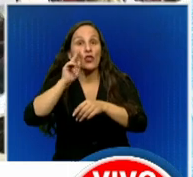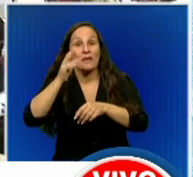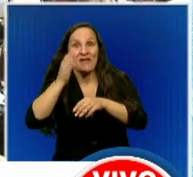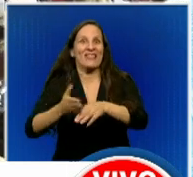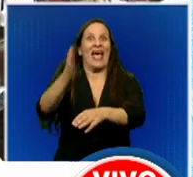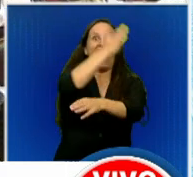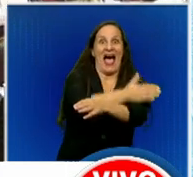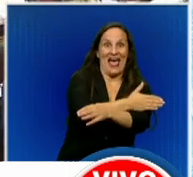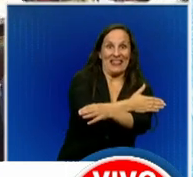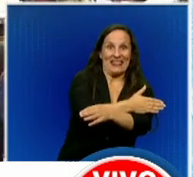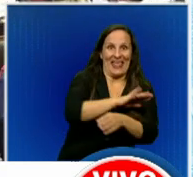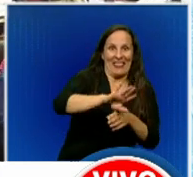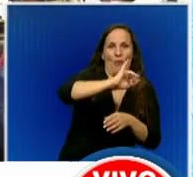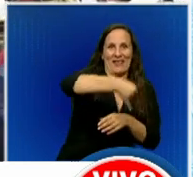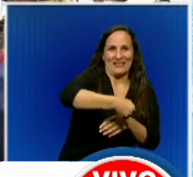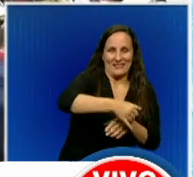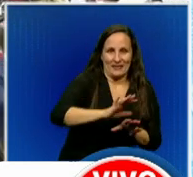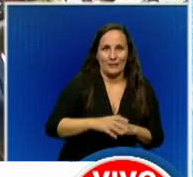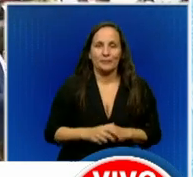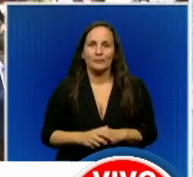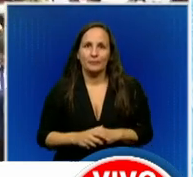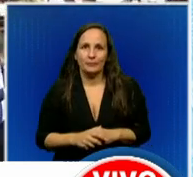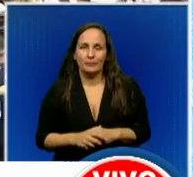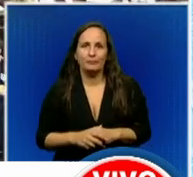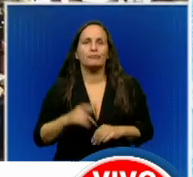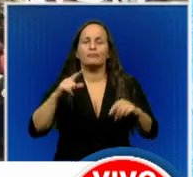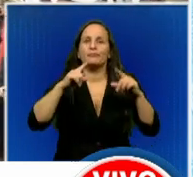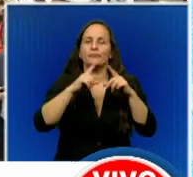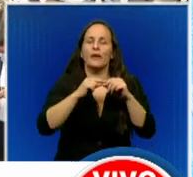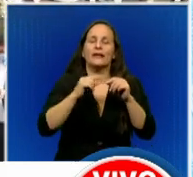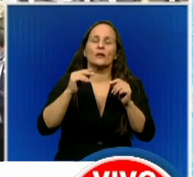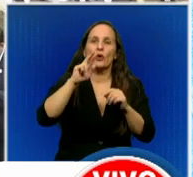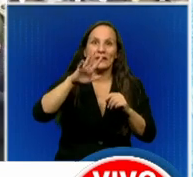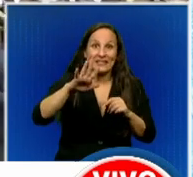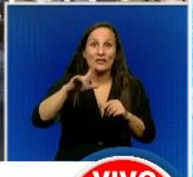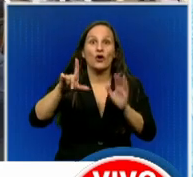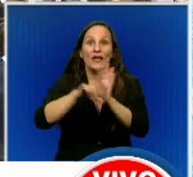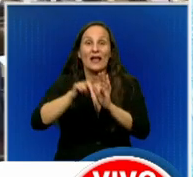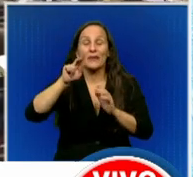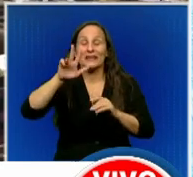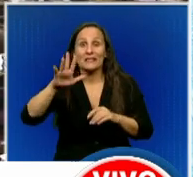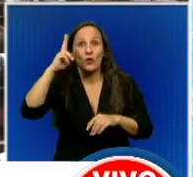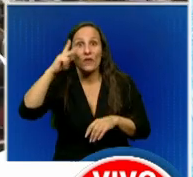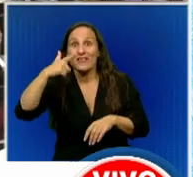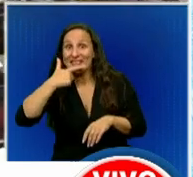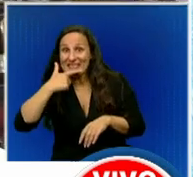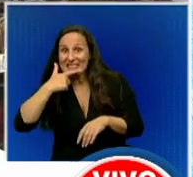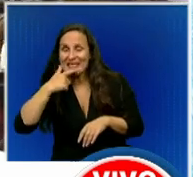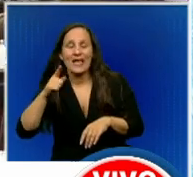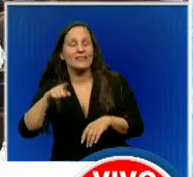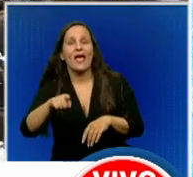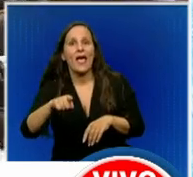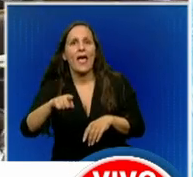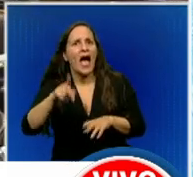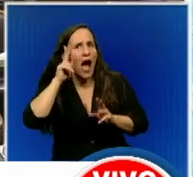el gobierno nacional en uso de las facultades conferidas por el artículo 25 de la ley 25 917 denegar a la